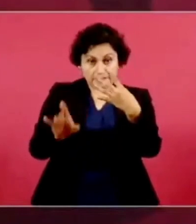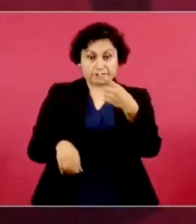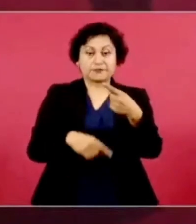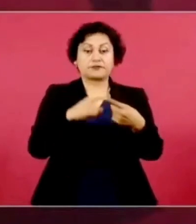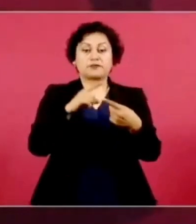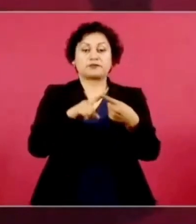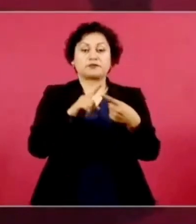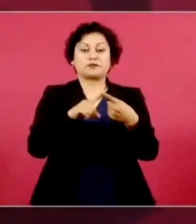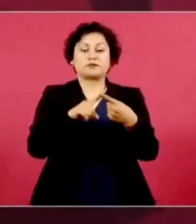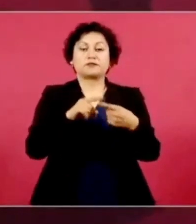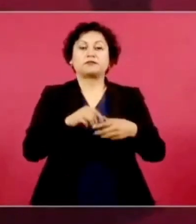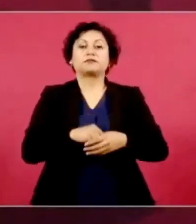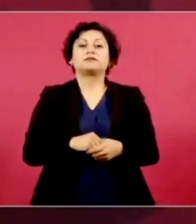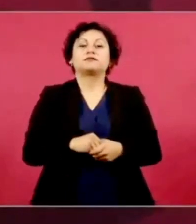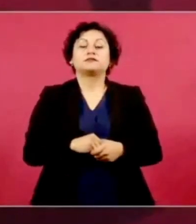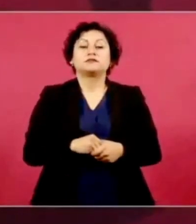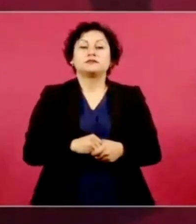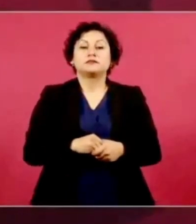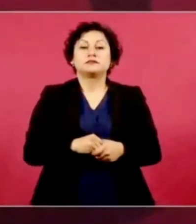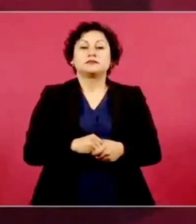el